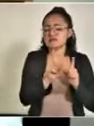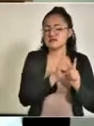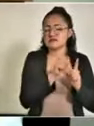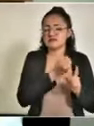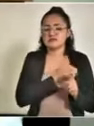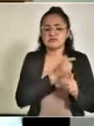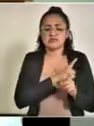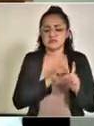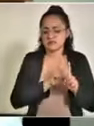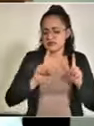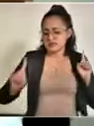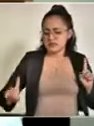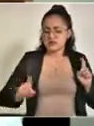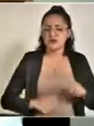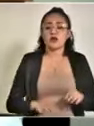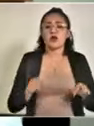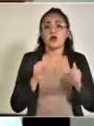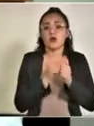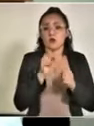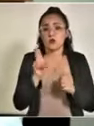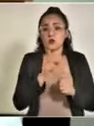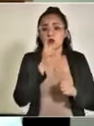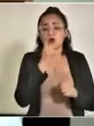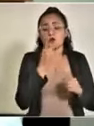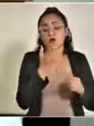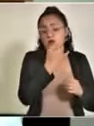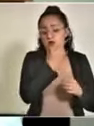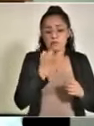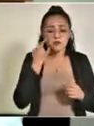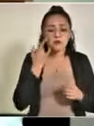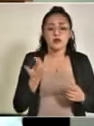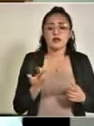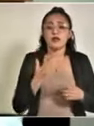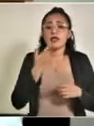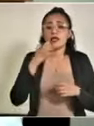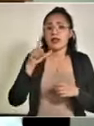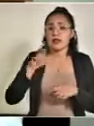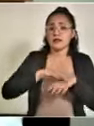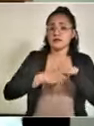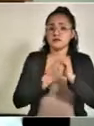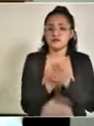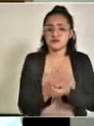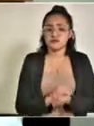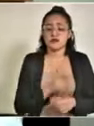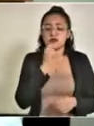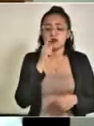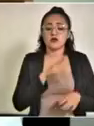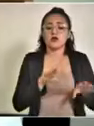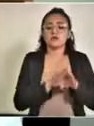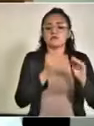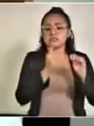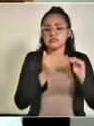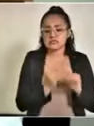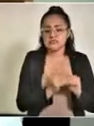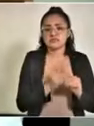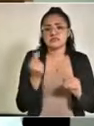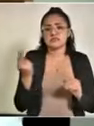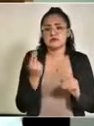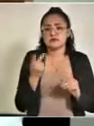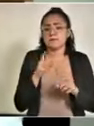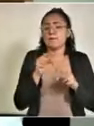distancia como el uso del cubrebocas, el gel antibacterial y la instalación absolutamente reducida y